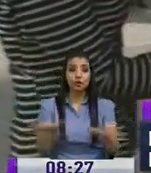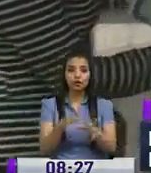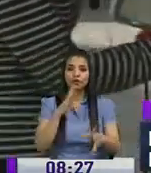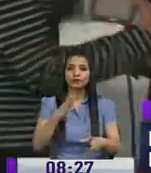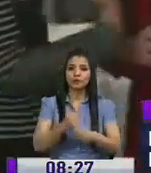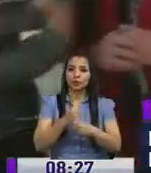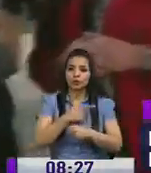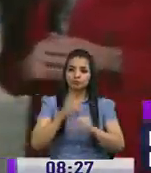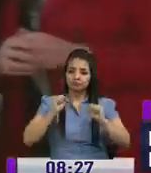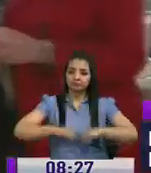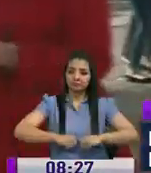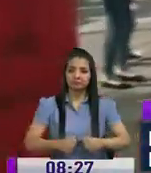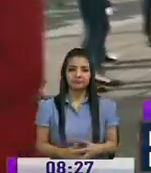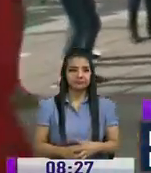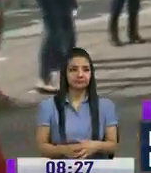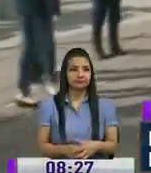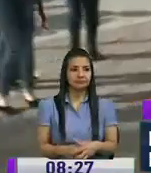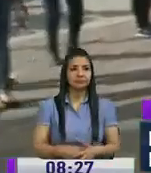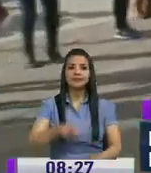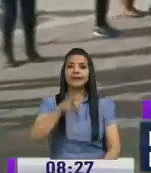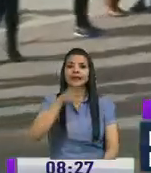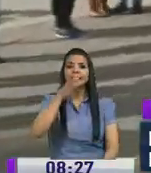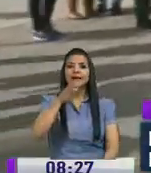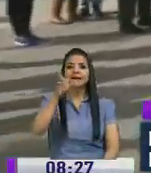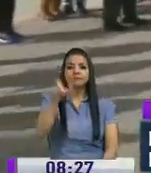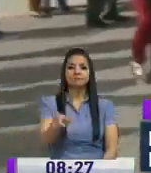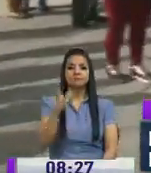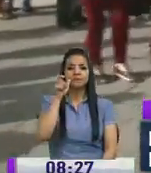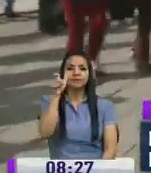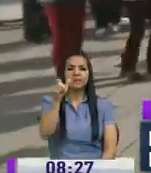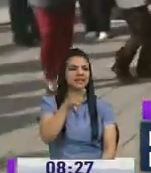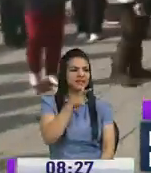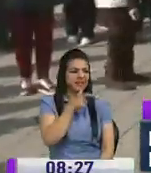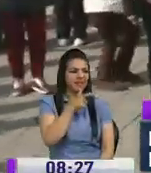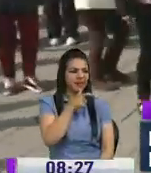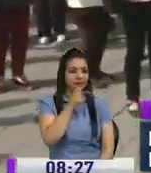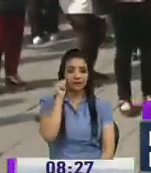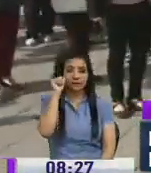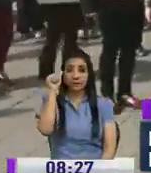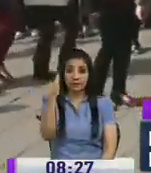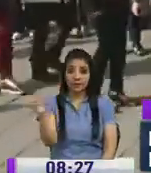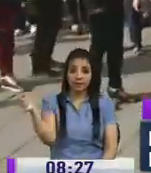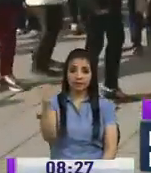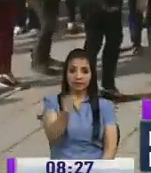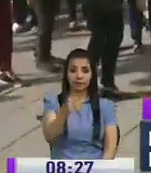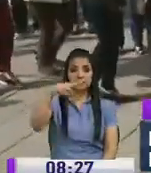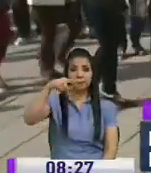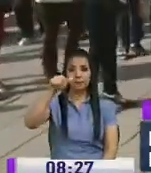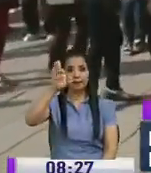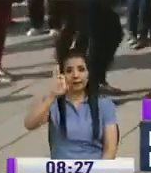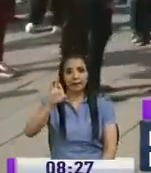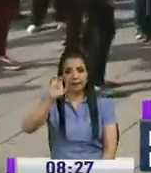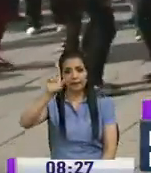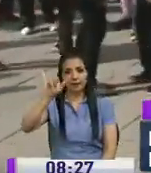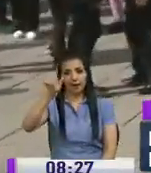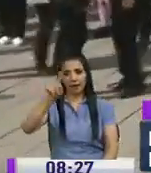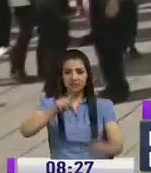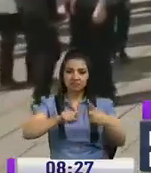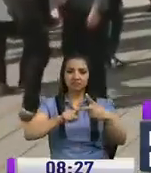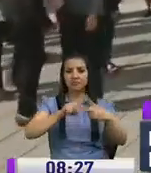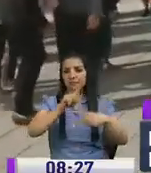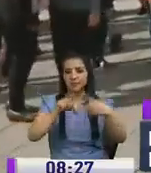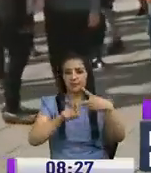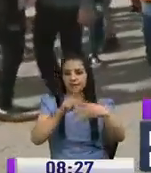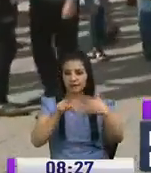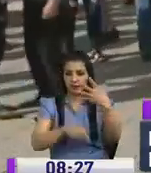quiteños. ¿Aquí qué artistas van a estar el día de mañana? El día de mañana tendremos la presencia de Patty Ray y de algunos artistas de la comunidad, por